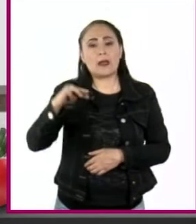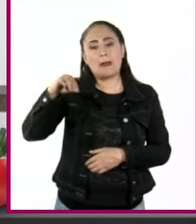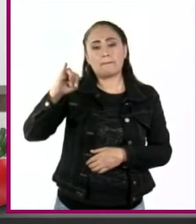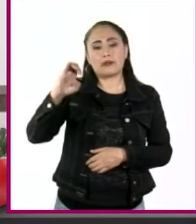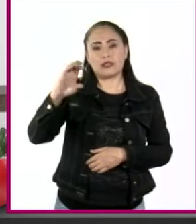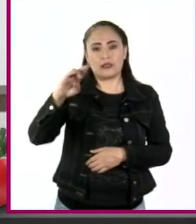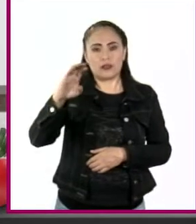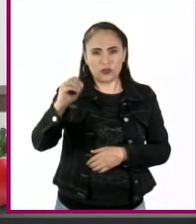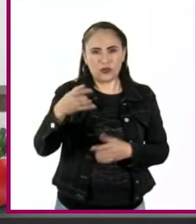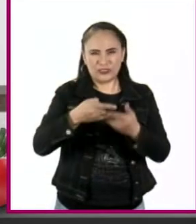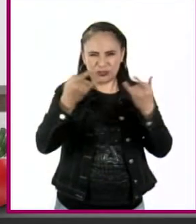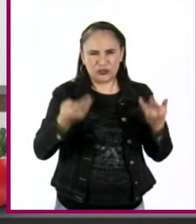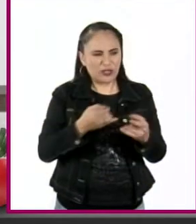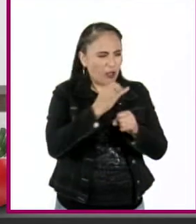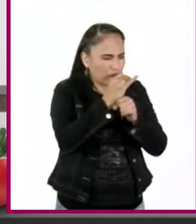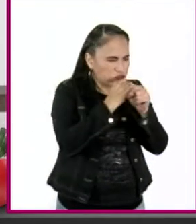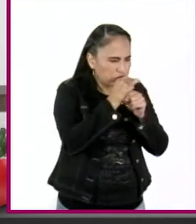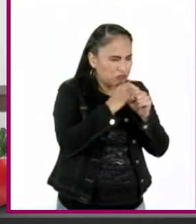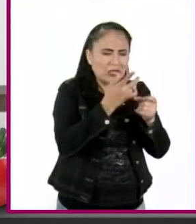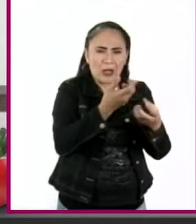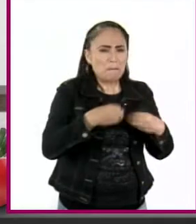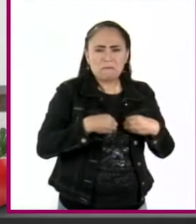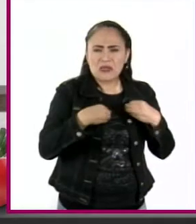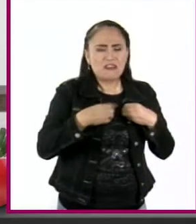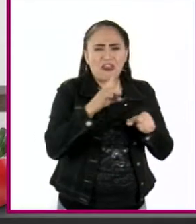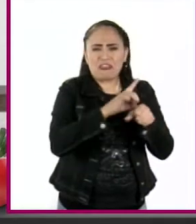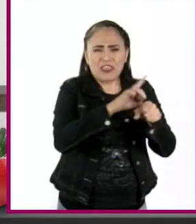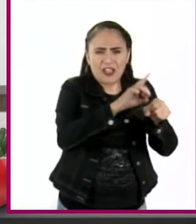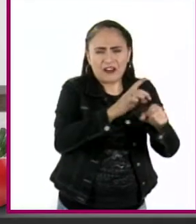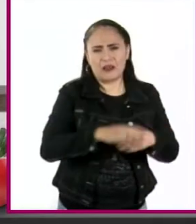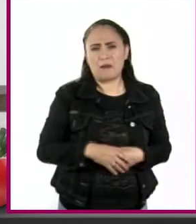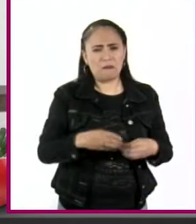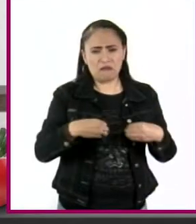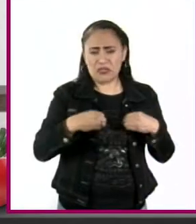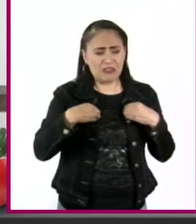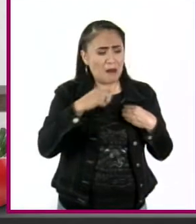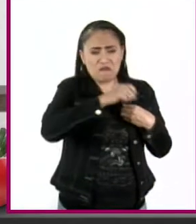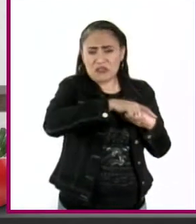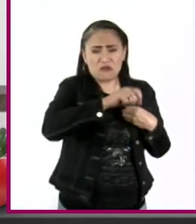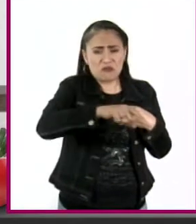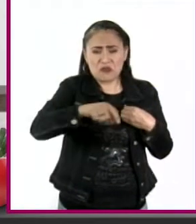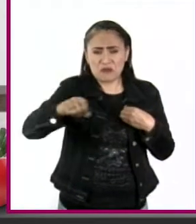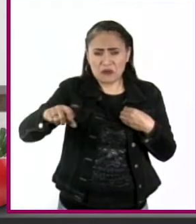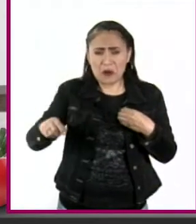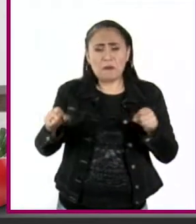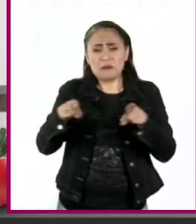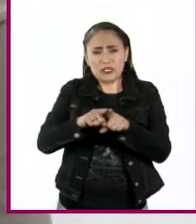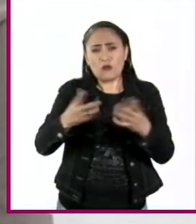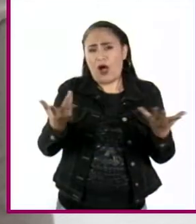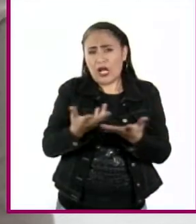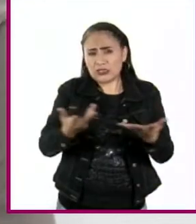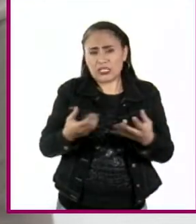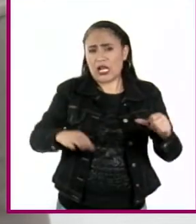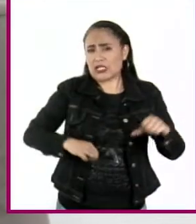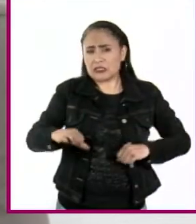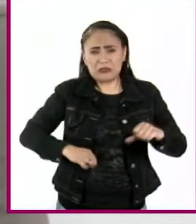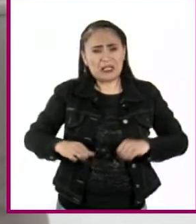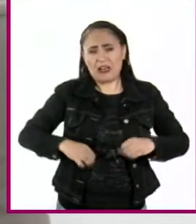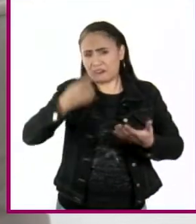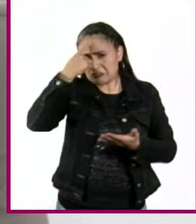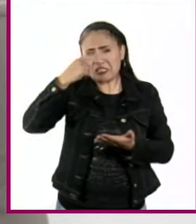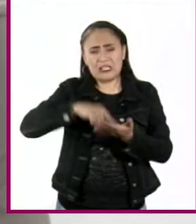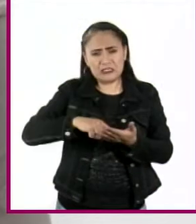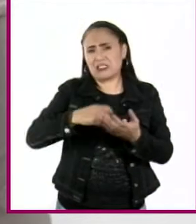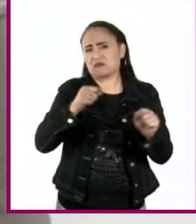lo cotidiano, la actividad de la vida diaria, la vida vivida por todos, los quehaceres y creencias comunes. La microhistoria trata